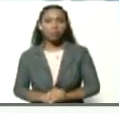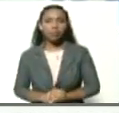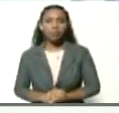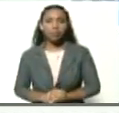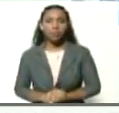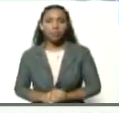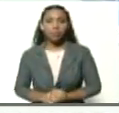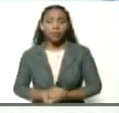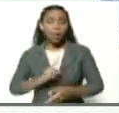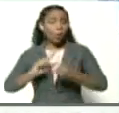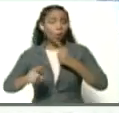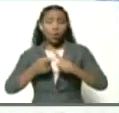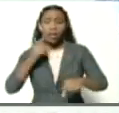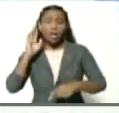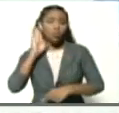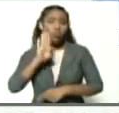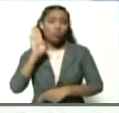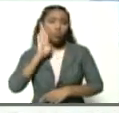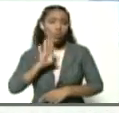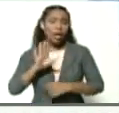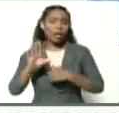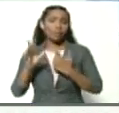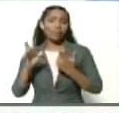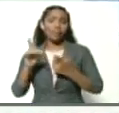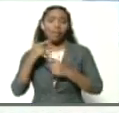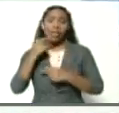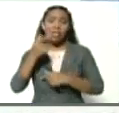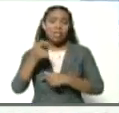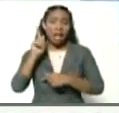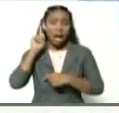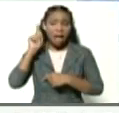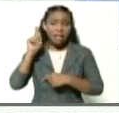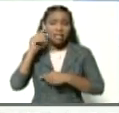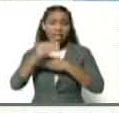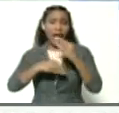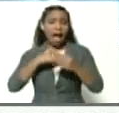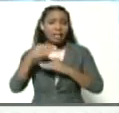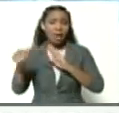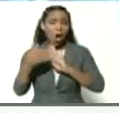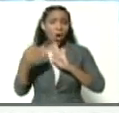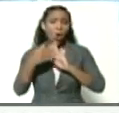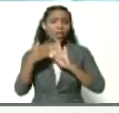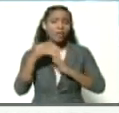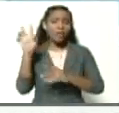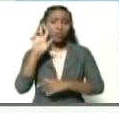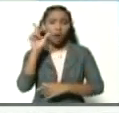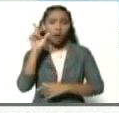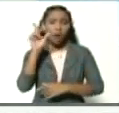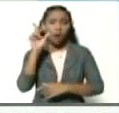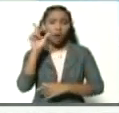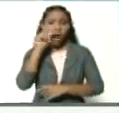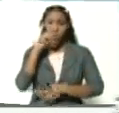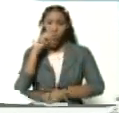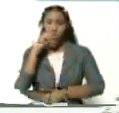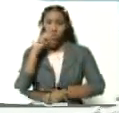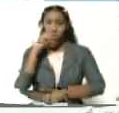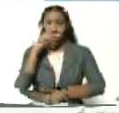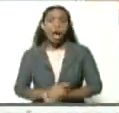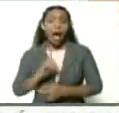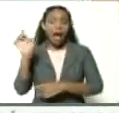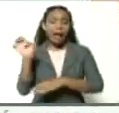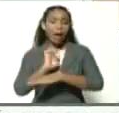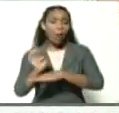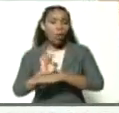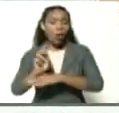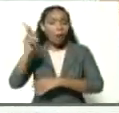Las cosas más sucias se dicen y se hacen contra los venezolanos y venezolanas. En Ecuador,